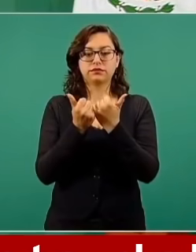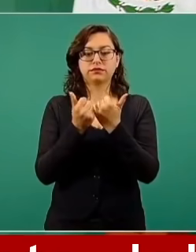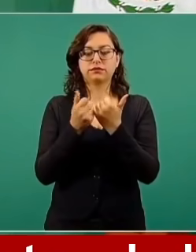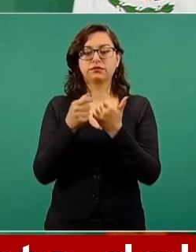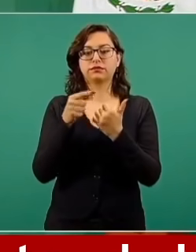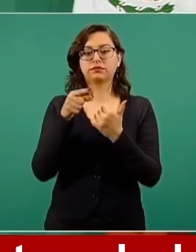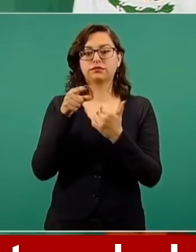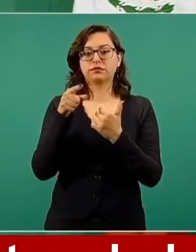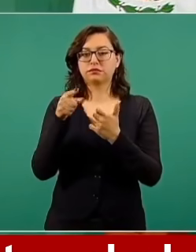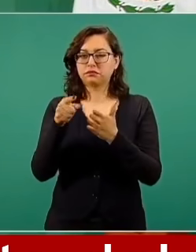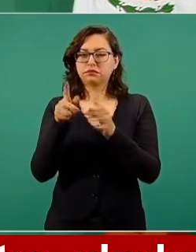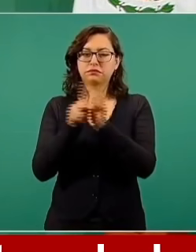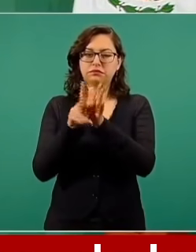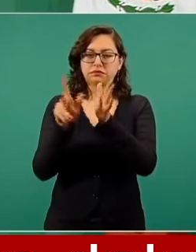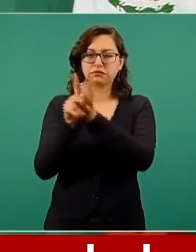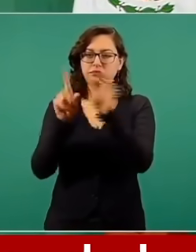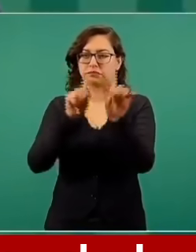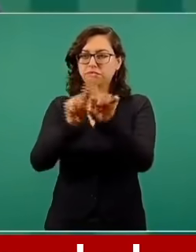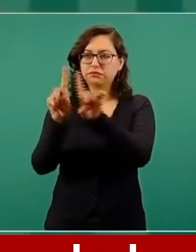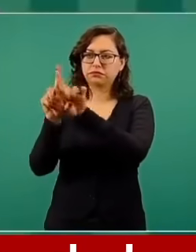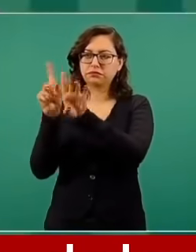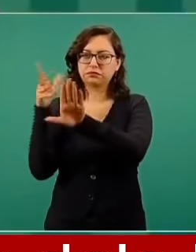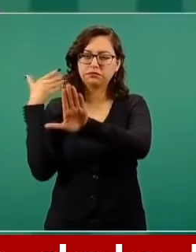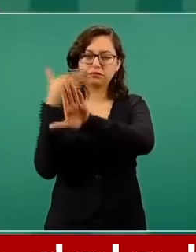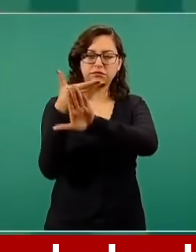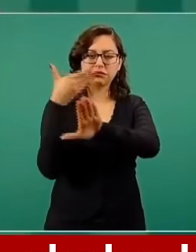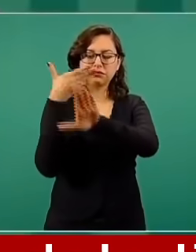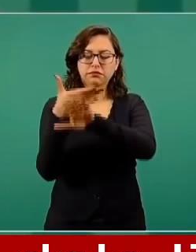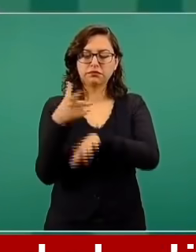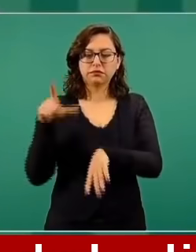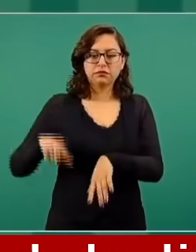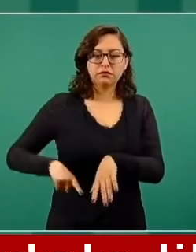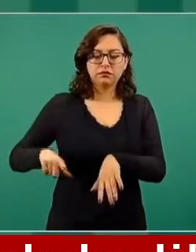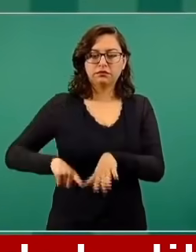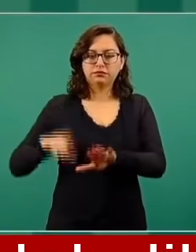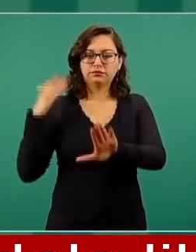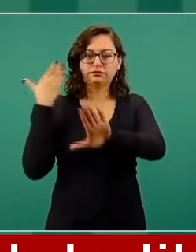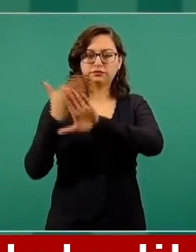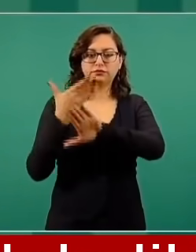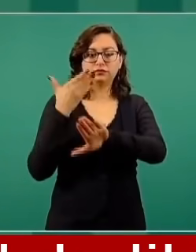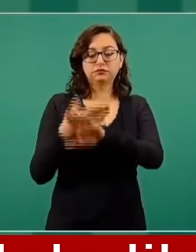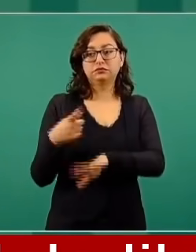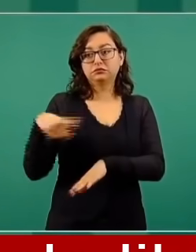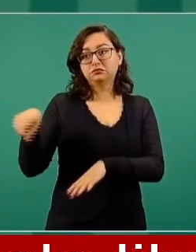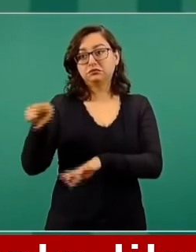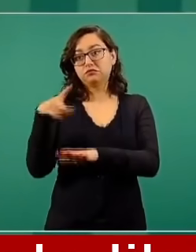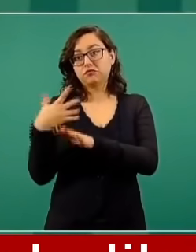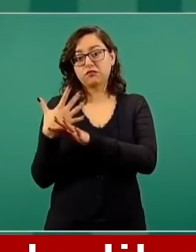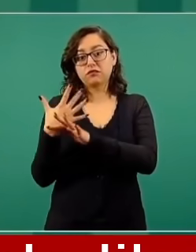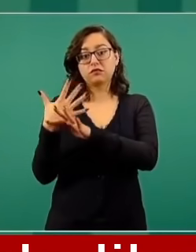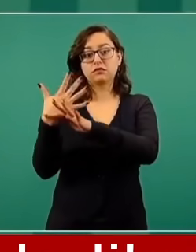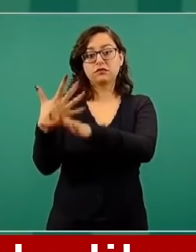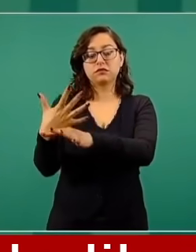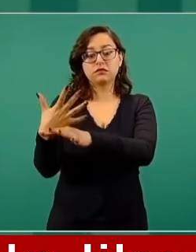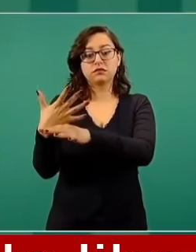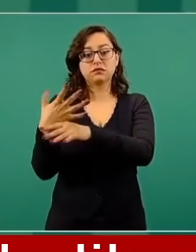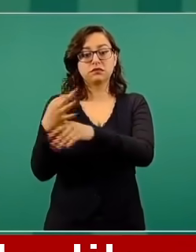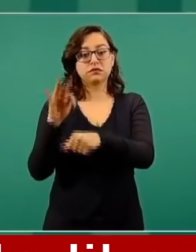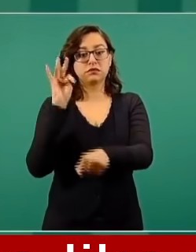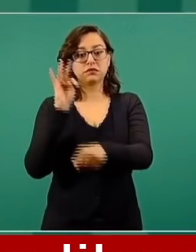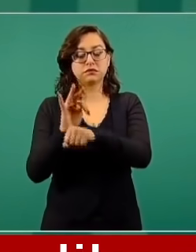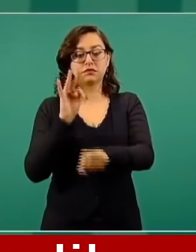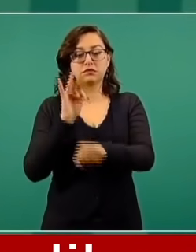periódicos o que se presenta como la defensora de